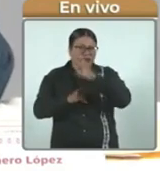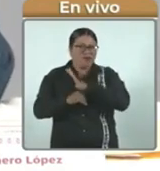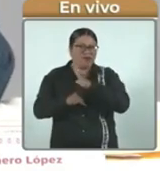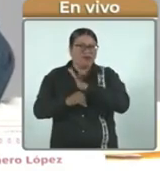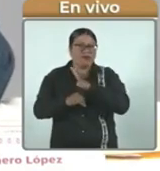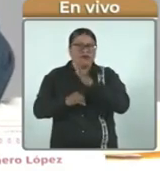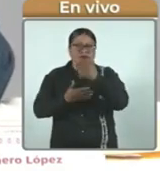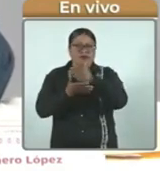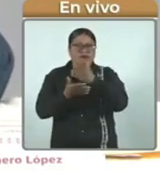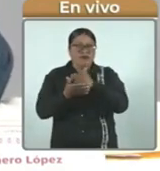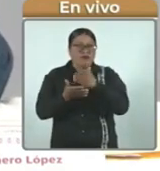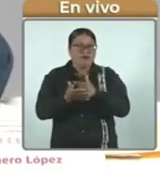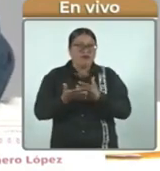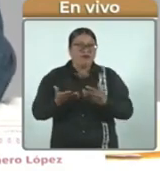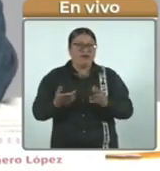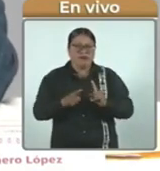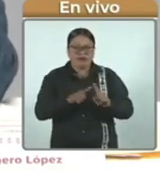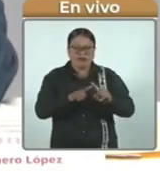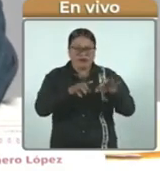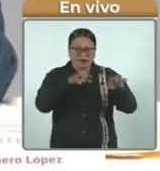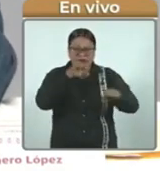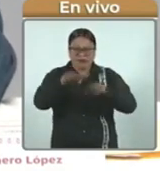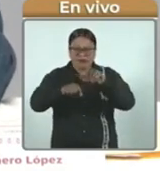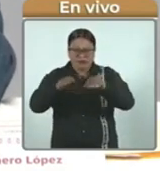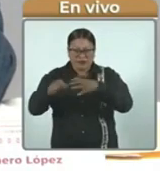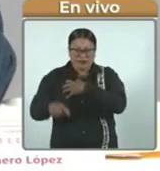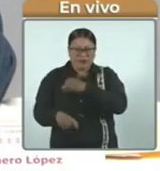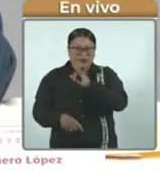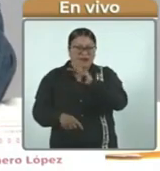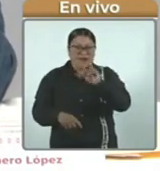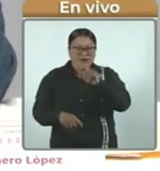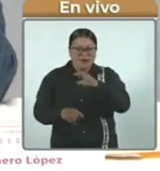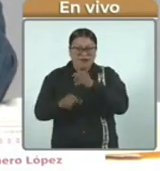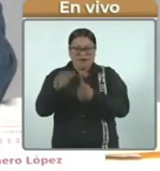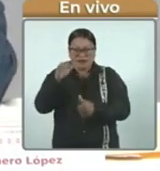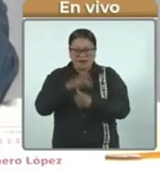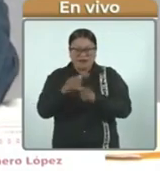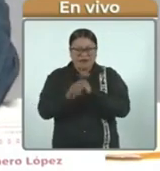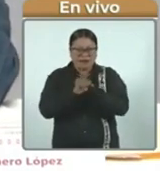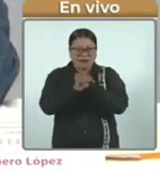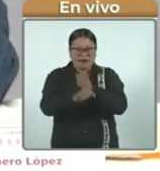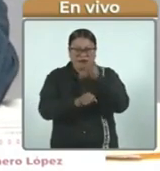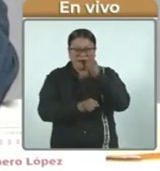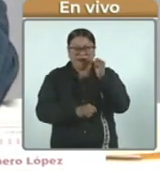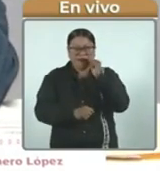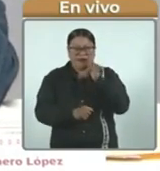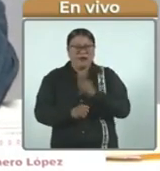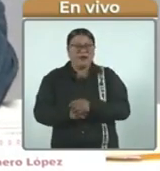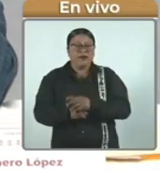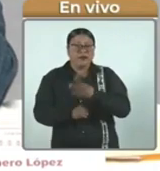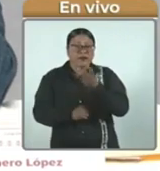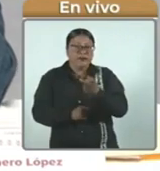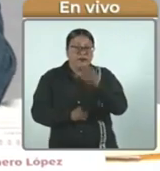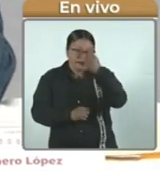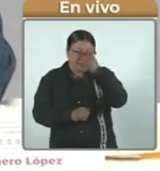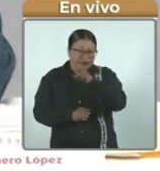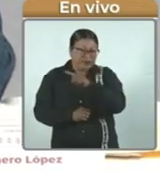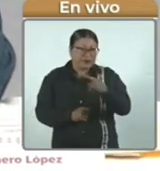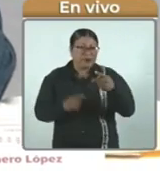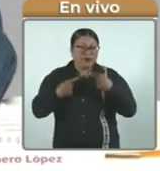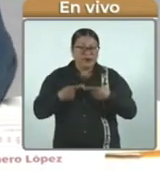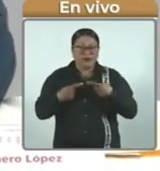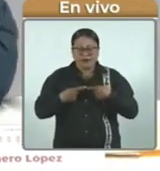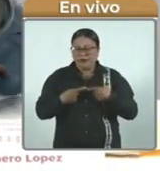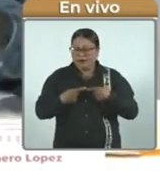algunas definiciones, el capitán Iván, la mesa de seguridad ayer mismo, para que la gente se sienta